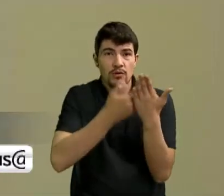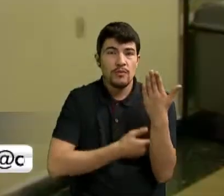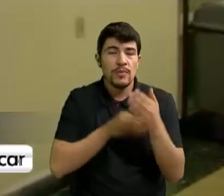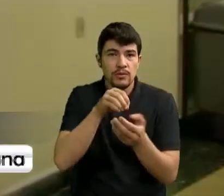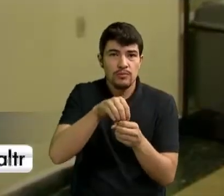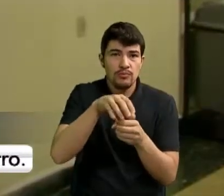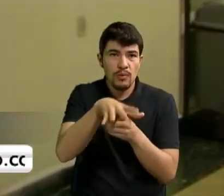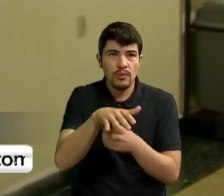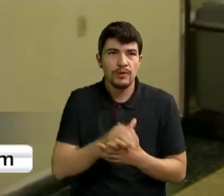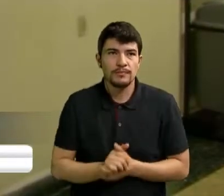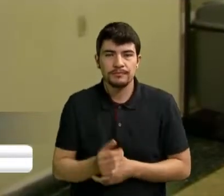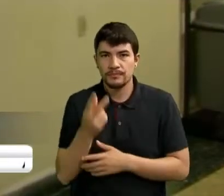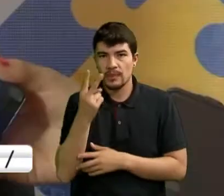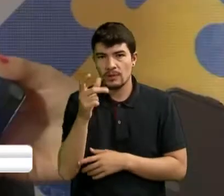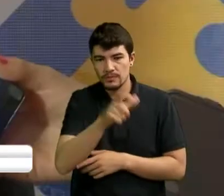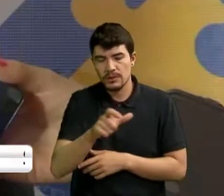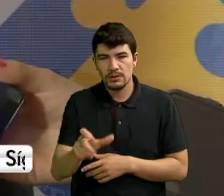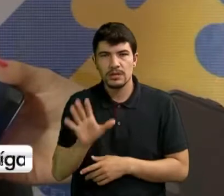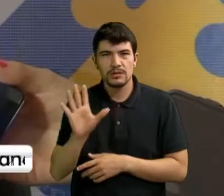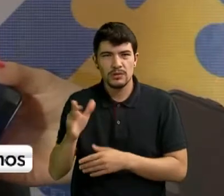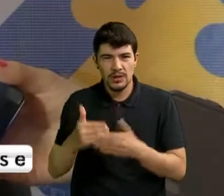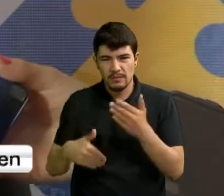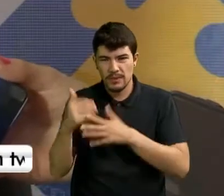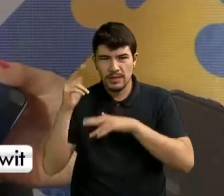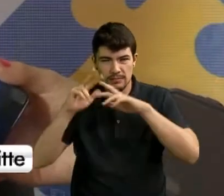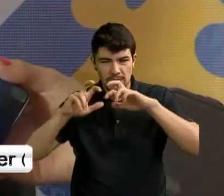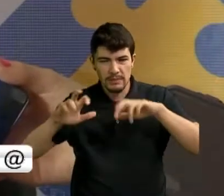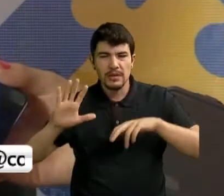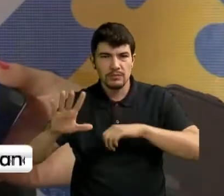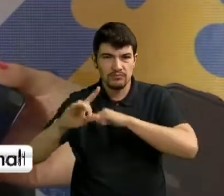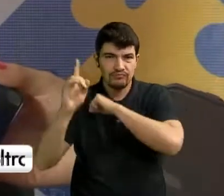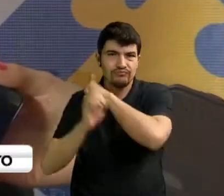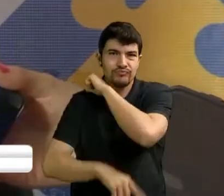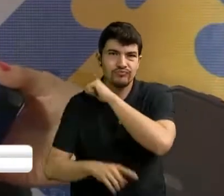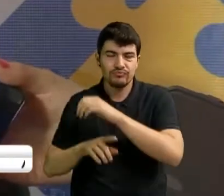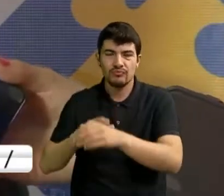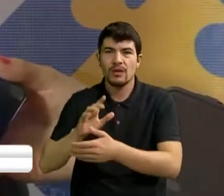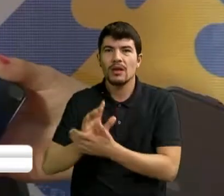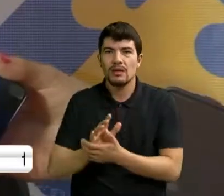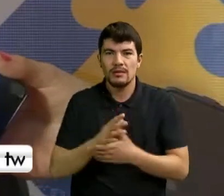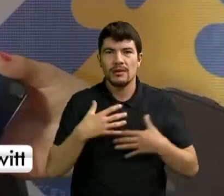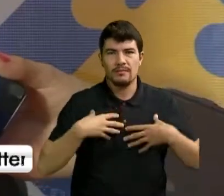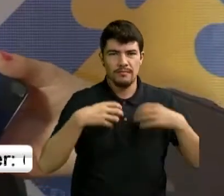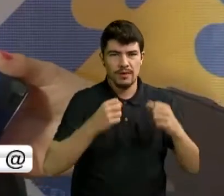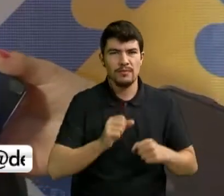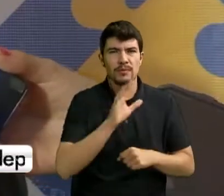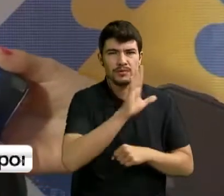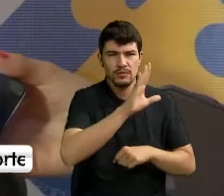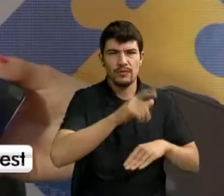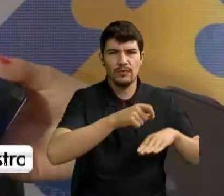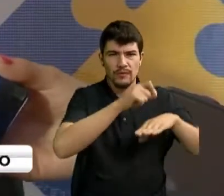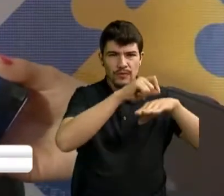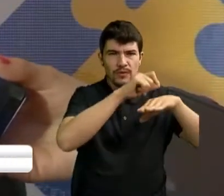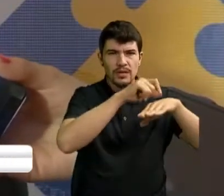hay dos personas que están siendo judicial izadas la dueña de la fundación